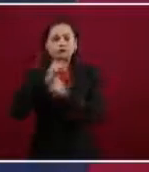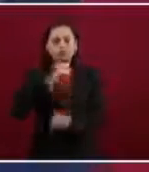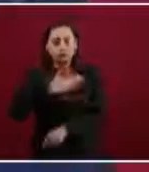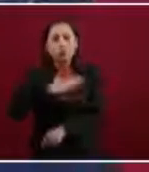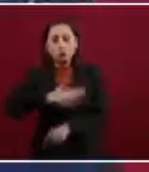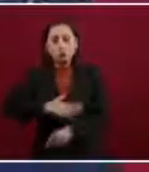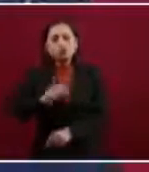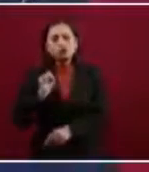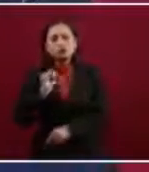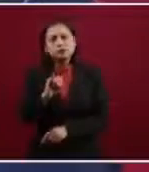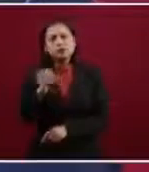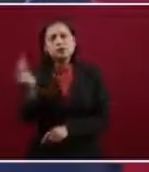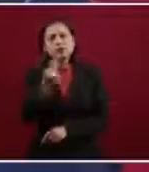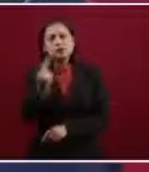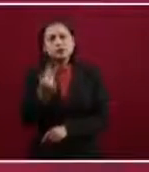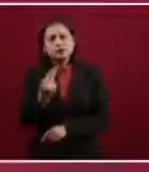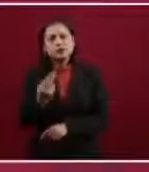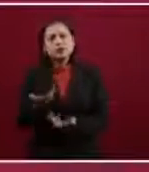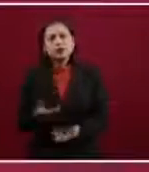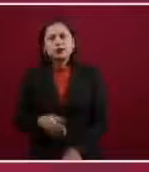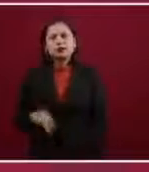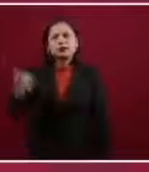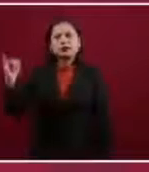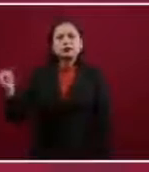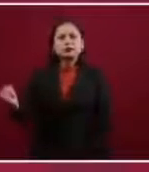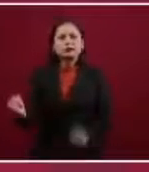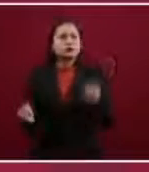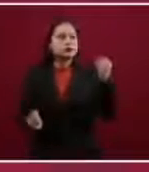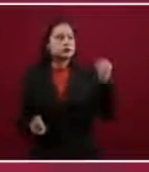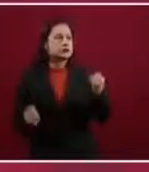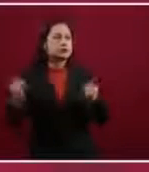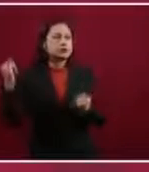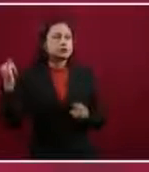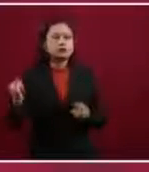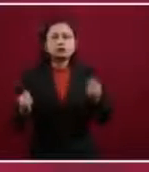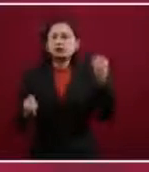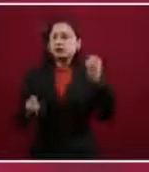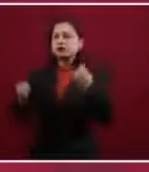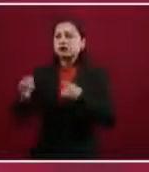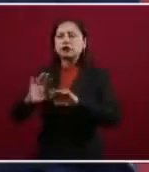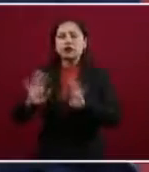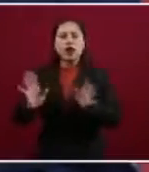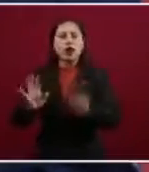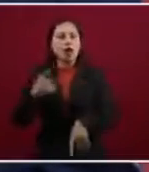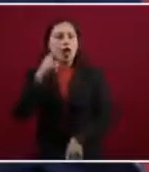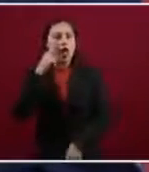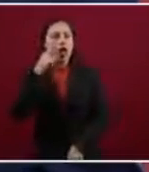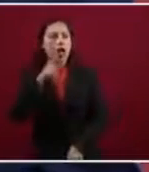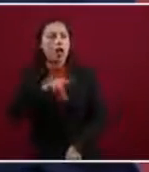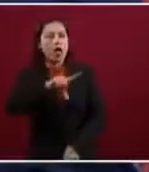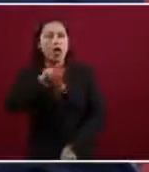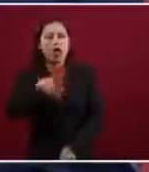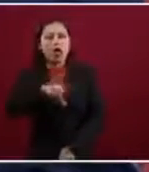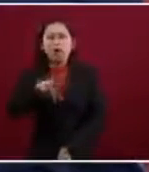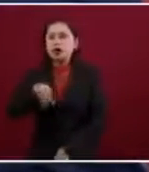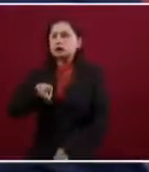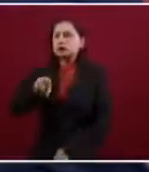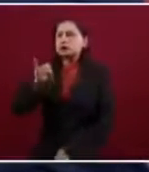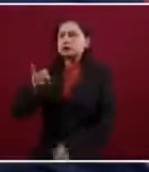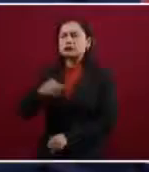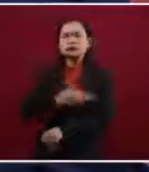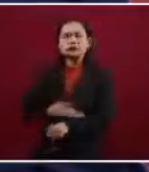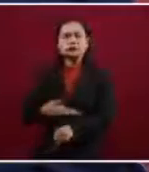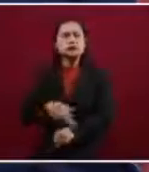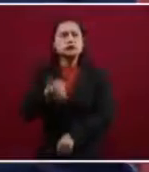No es sí lo que usted diga, sí, cómo no, sí, ya lo estamos viendo, sí se están haciendo los